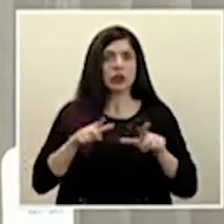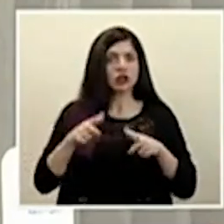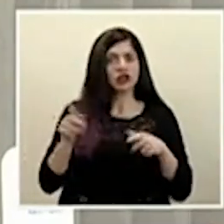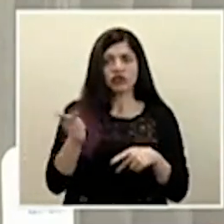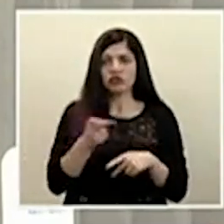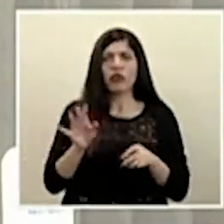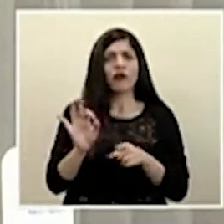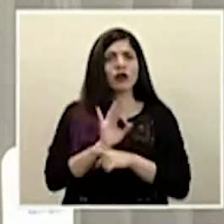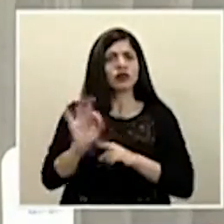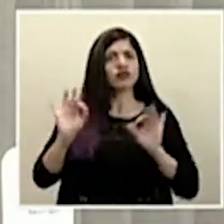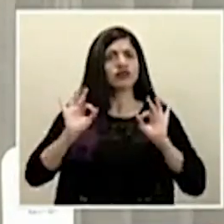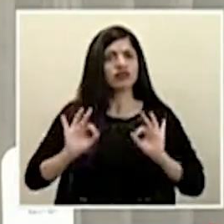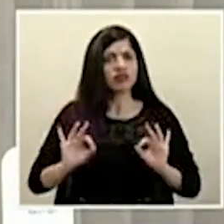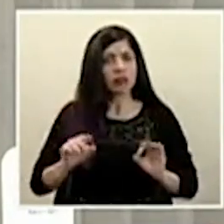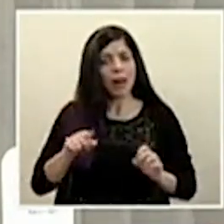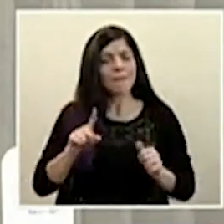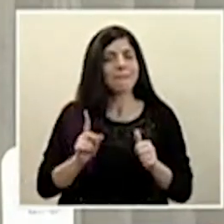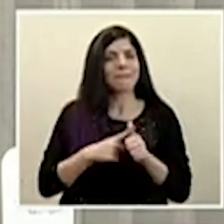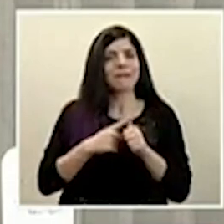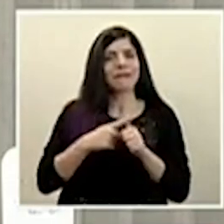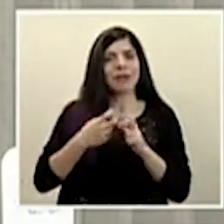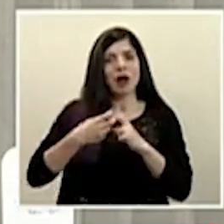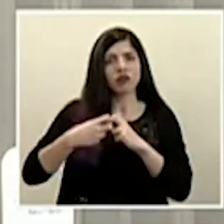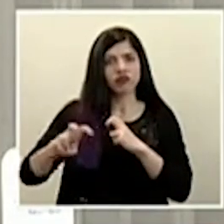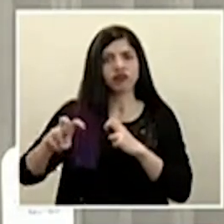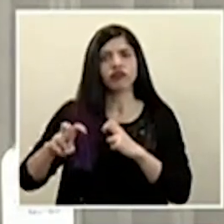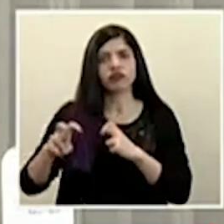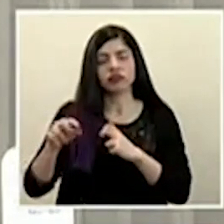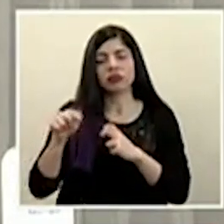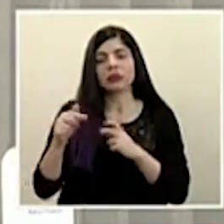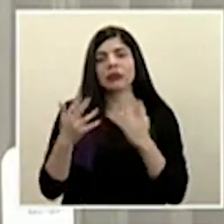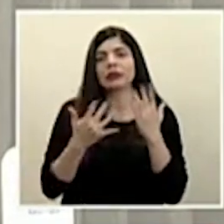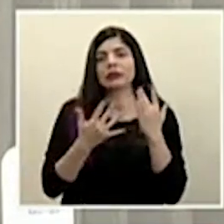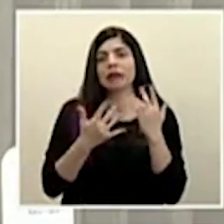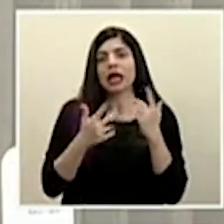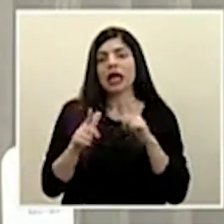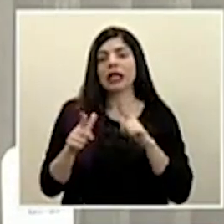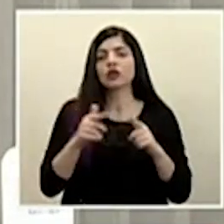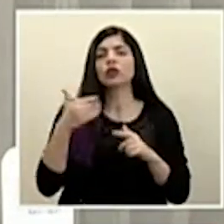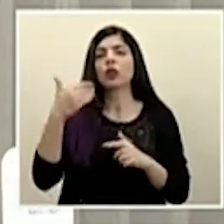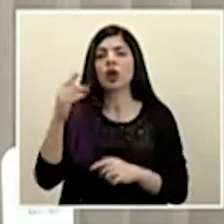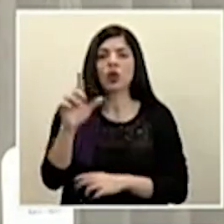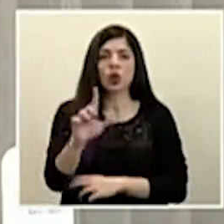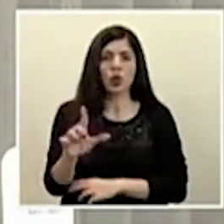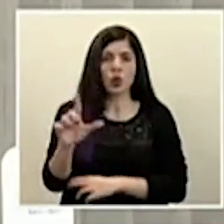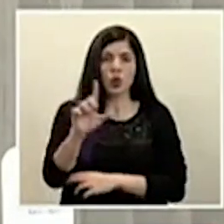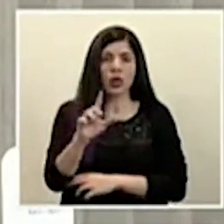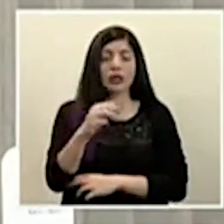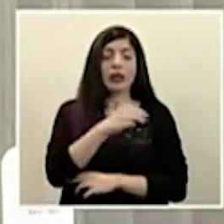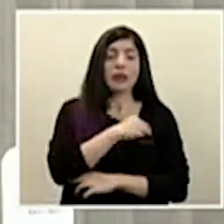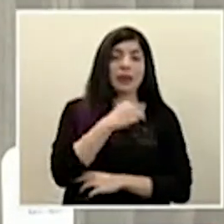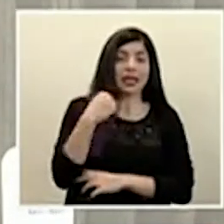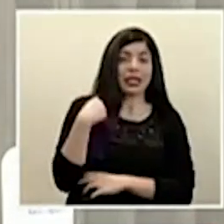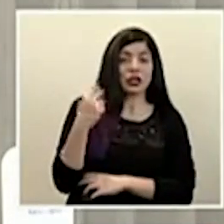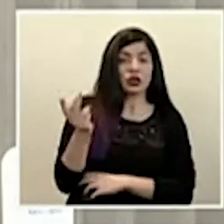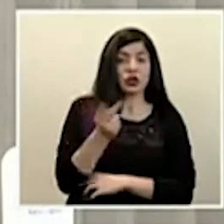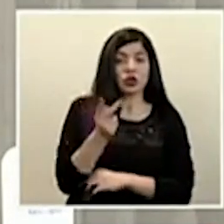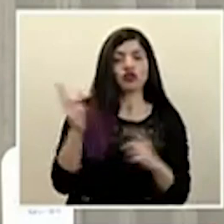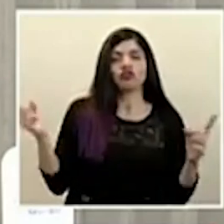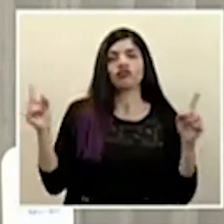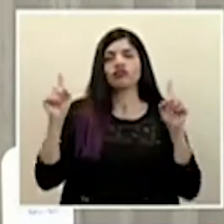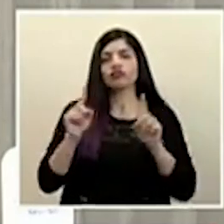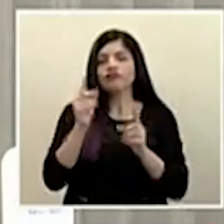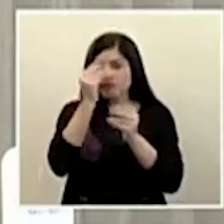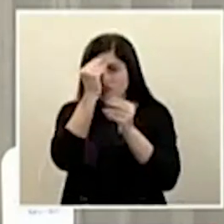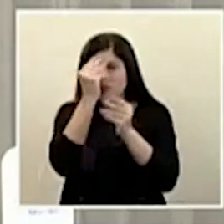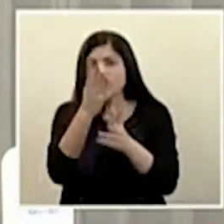funcionando. Este será el primer desembolso que podemos esperar ejecutado para el día lunes, cuando la ministra y el ministro darán rendición